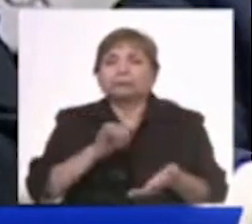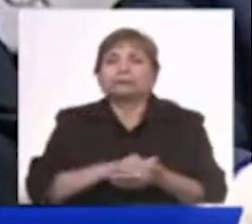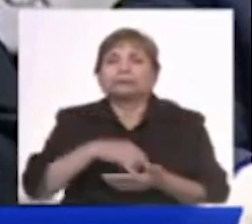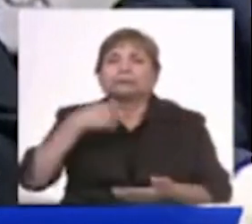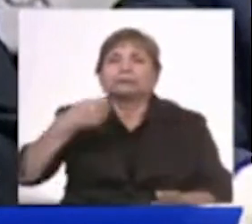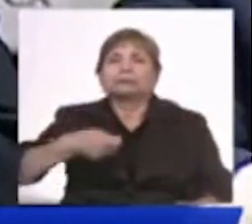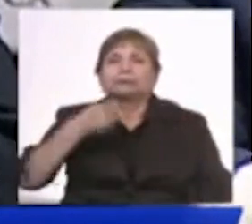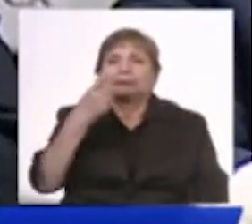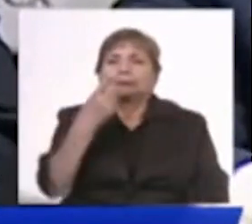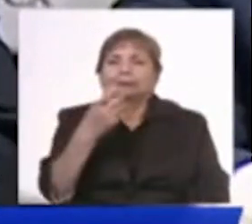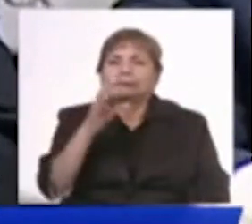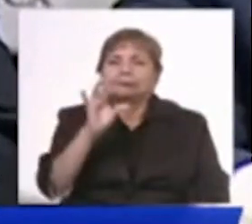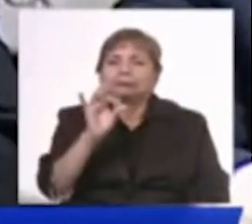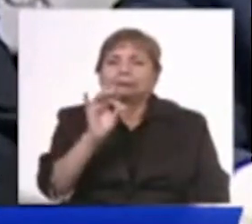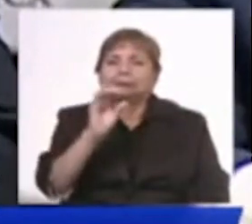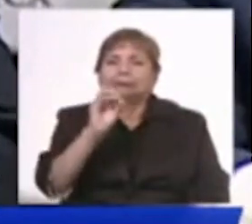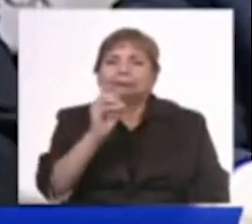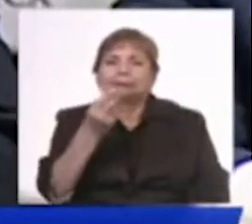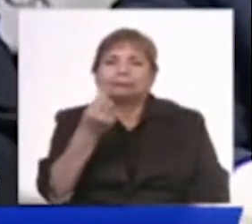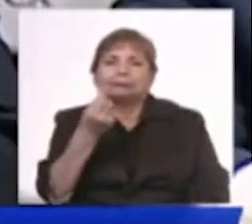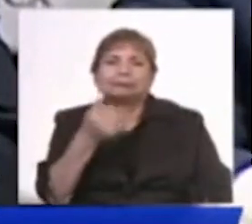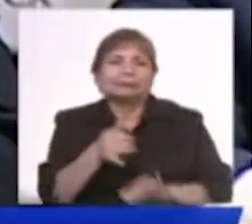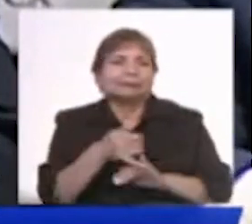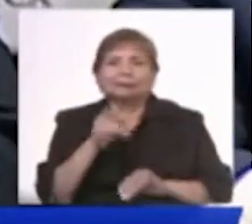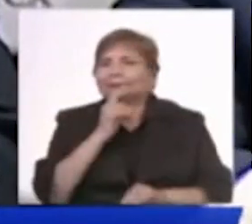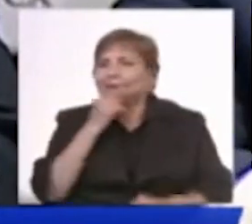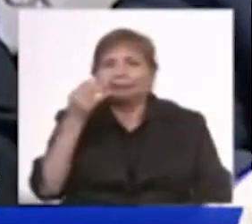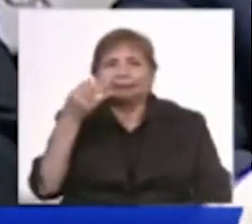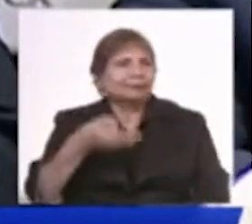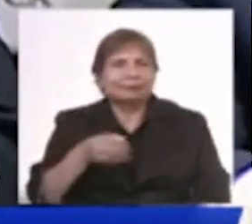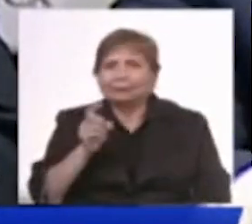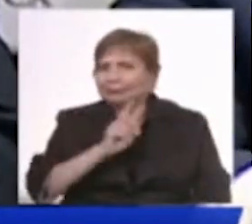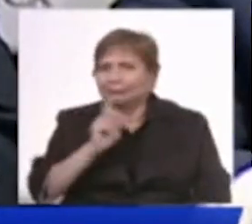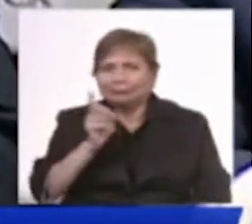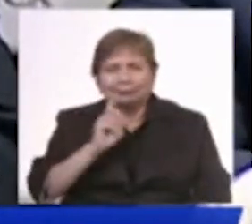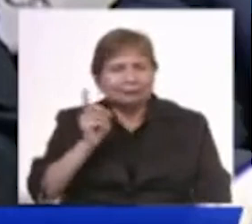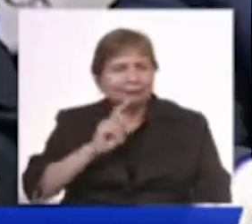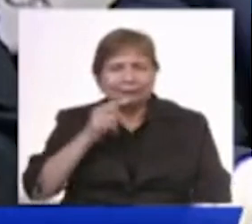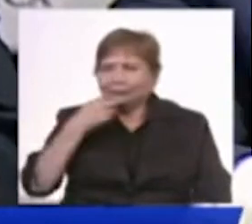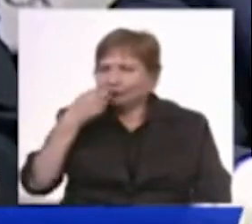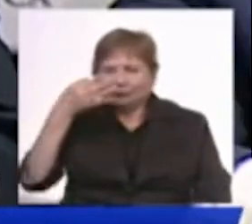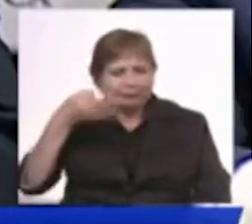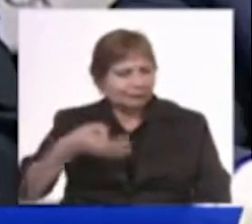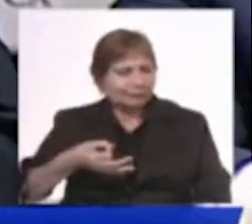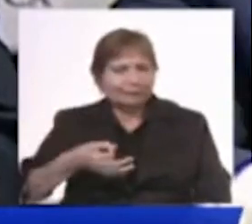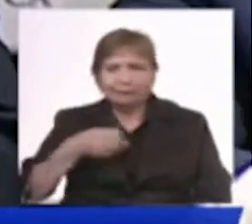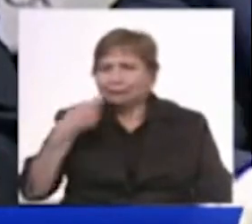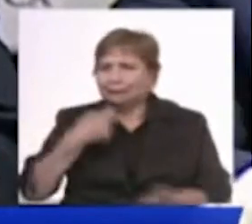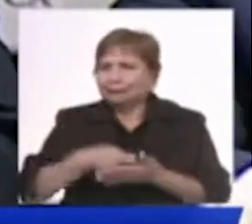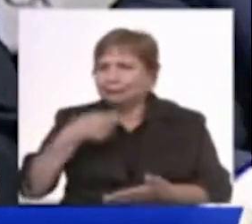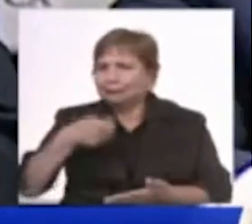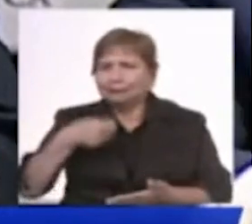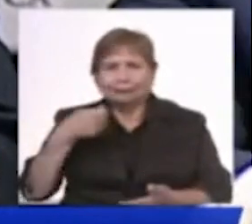pagaba 180 soles y eso no es cierto. No es cierto que se pague